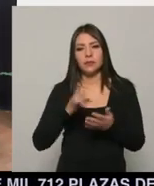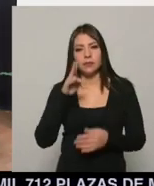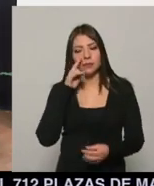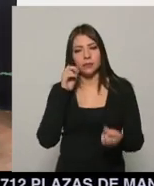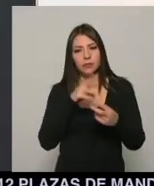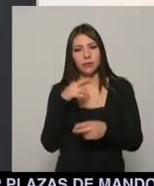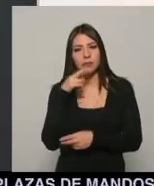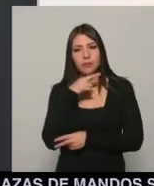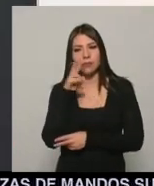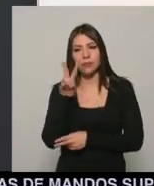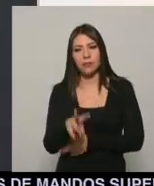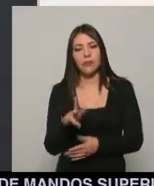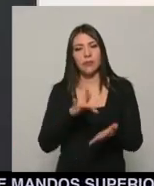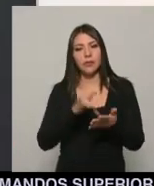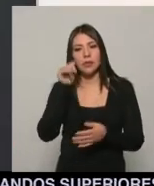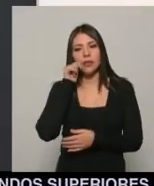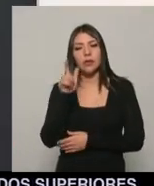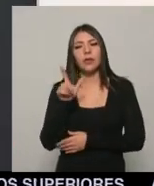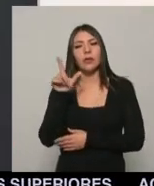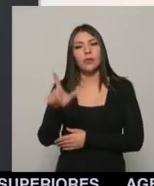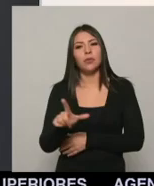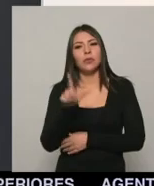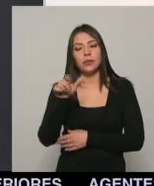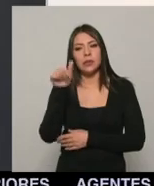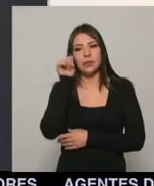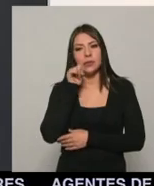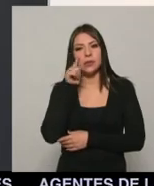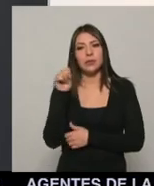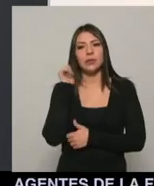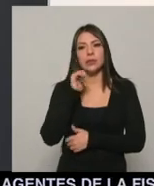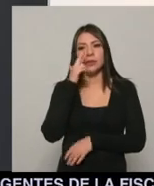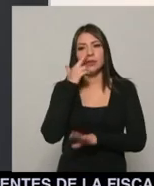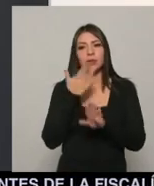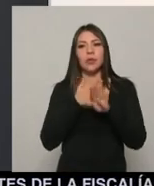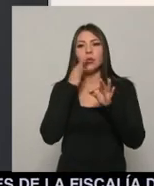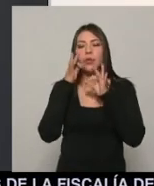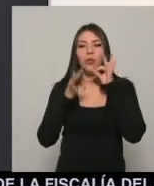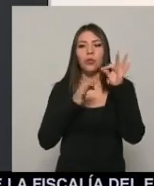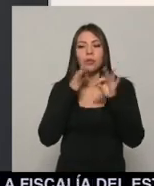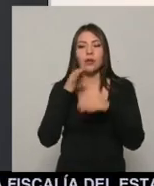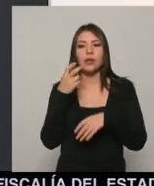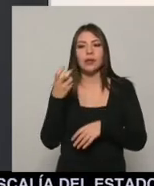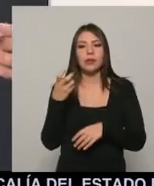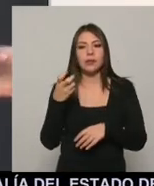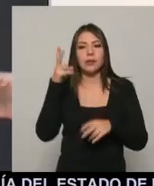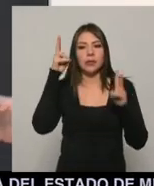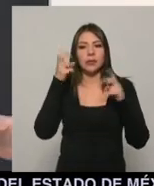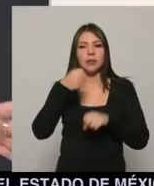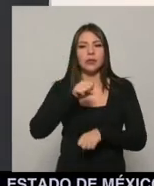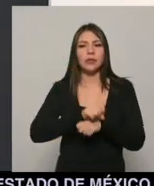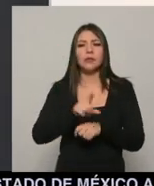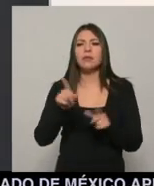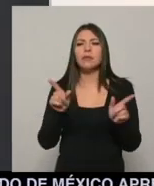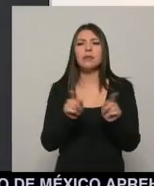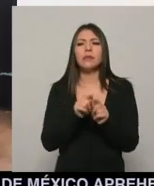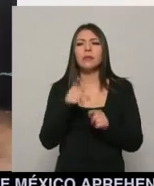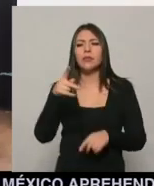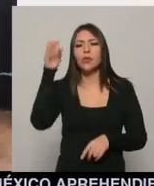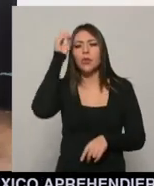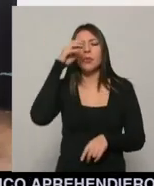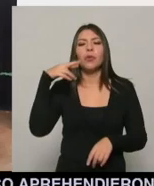Alberto Cuenca, todos los lunes se hace cargo de las noticias que serán tema de la semana. ¿Cuál sería rápidamente tu